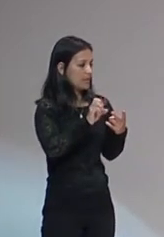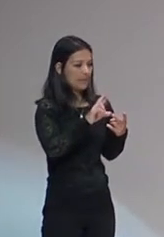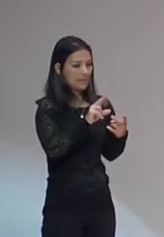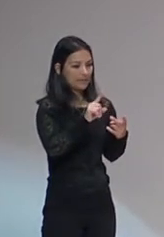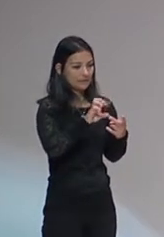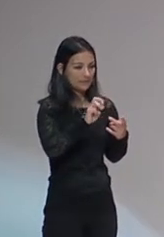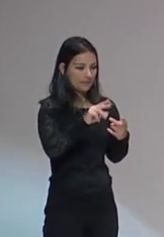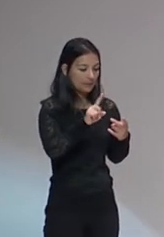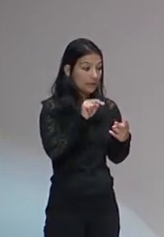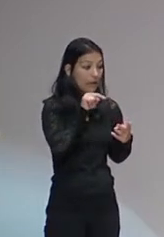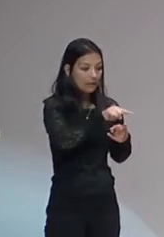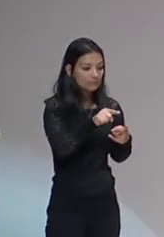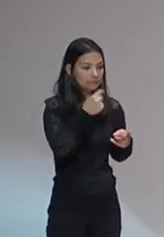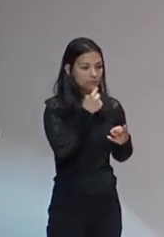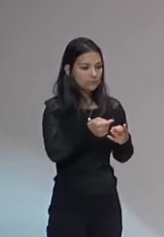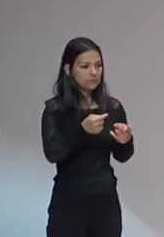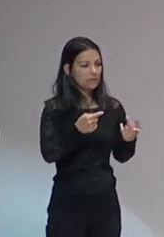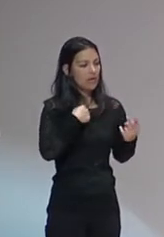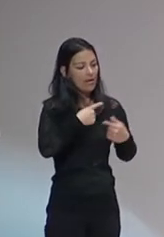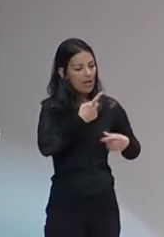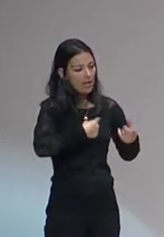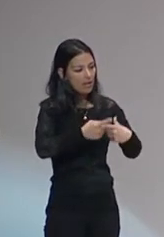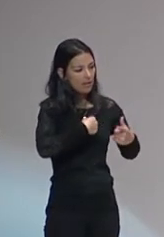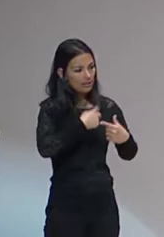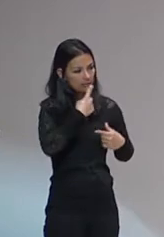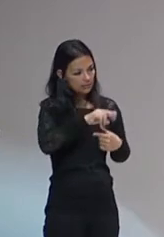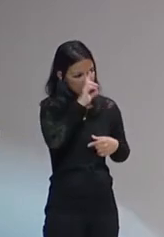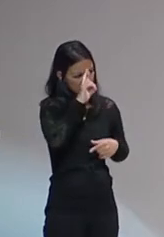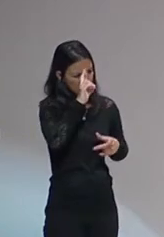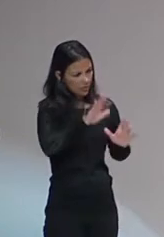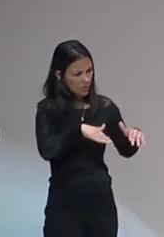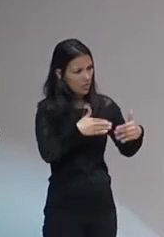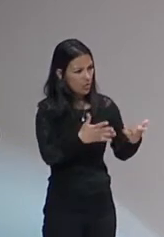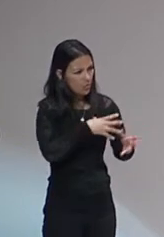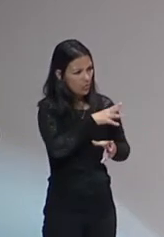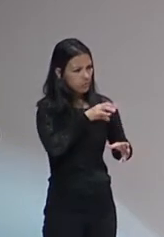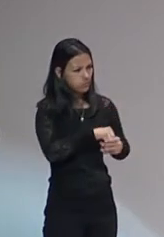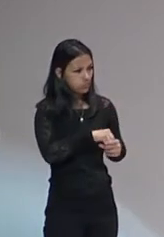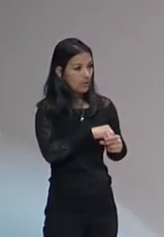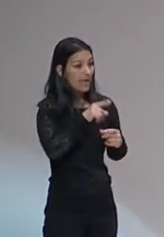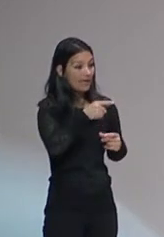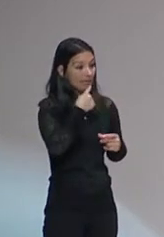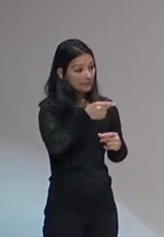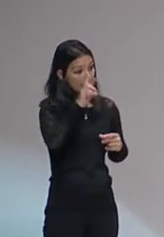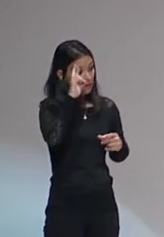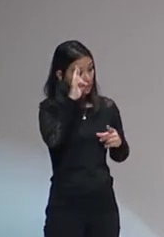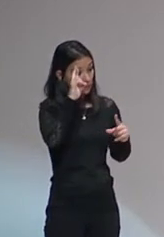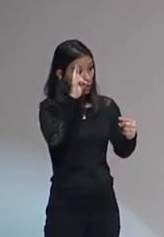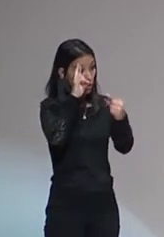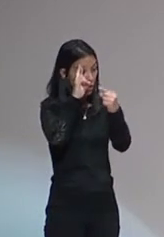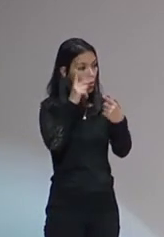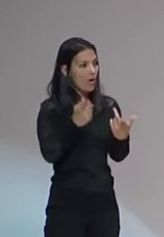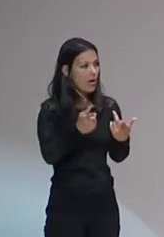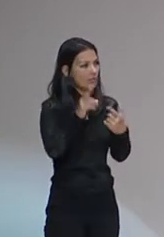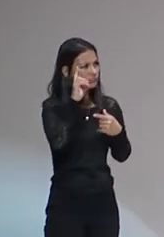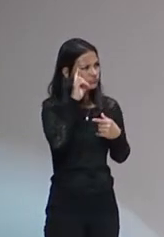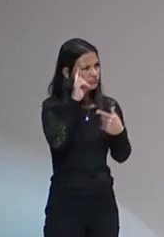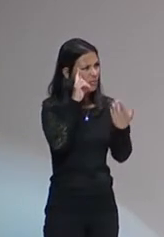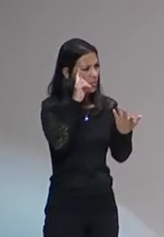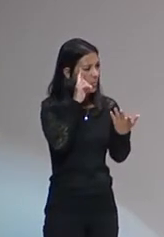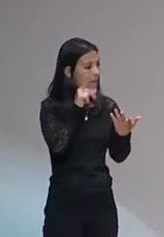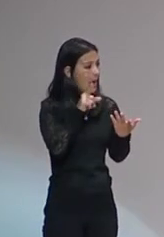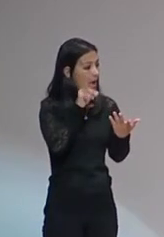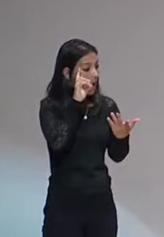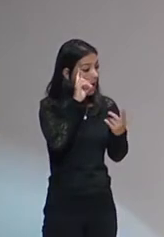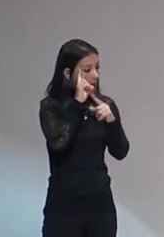una racionalidad anamnética. ¿Eso qué quiere decir? Una razón que trate de